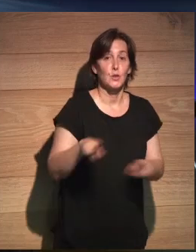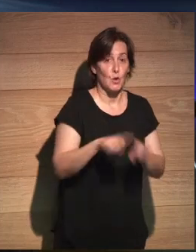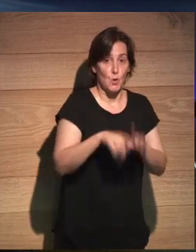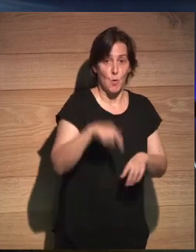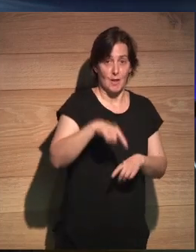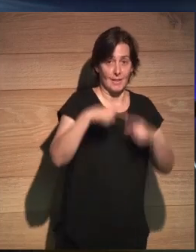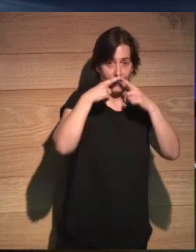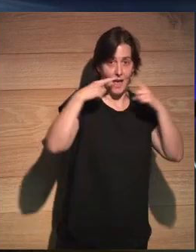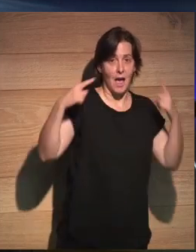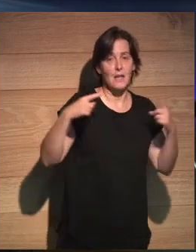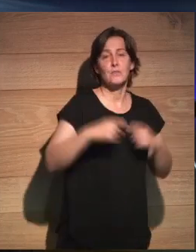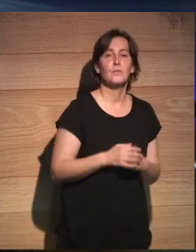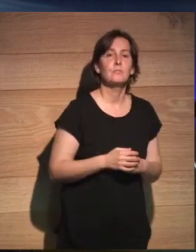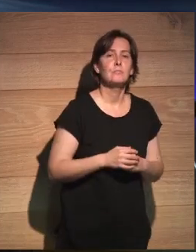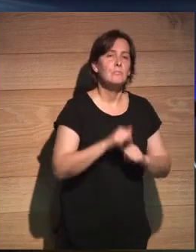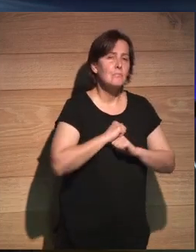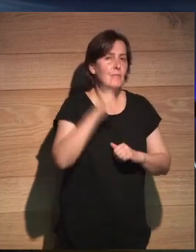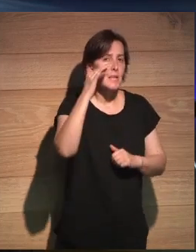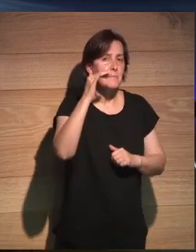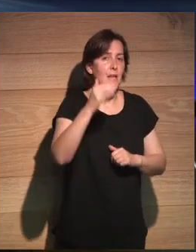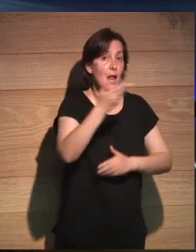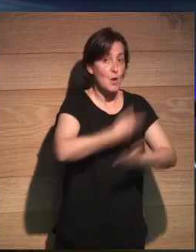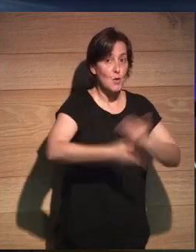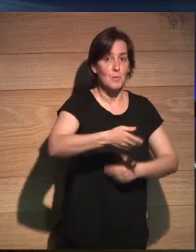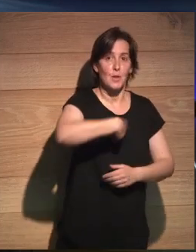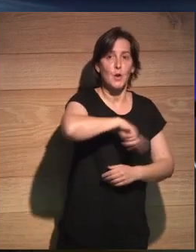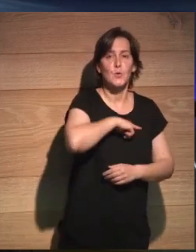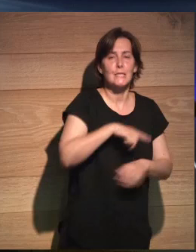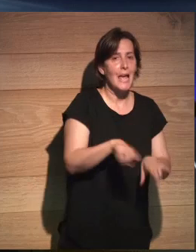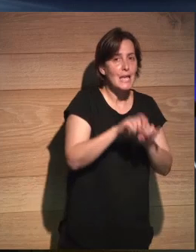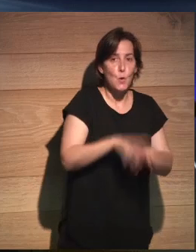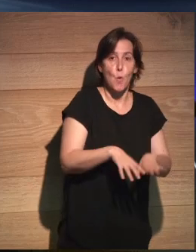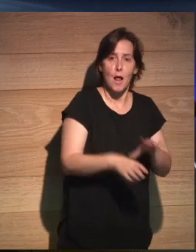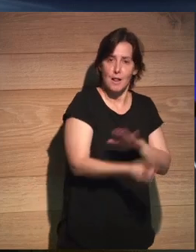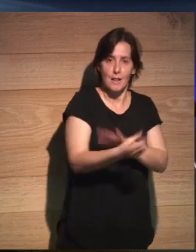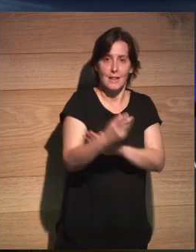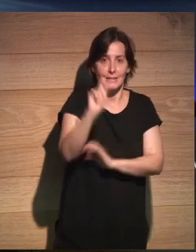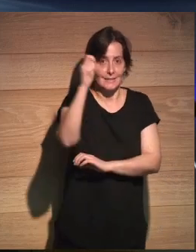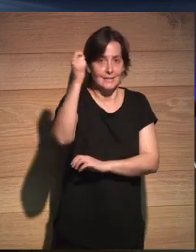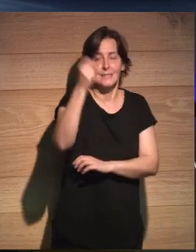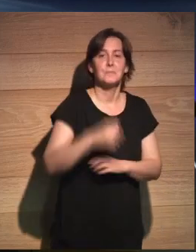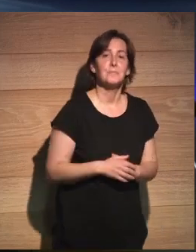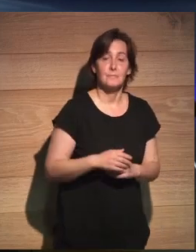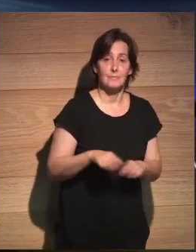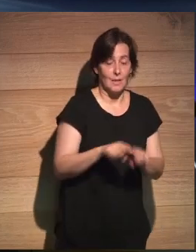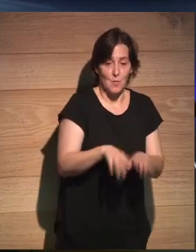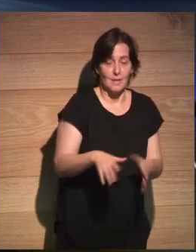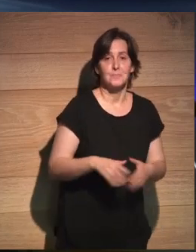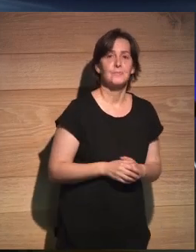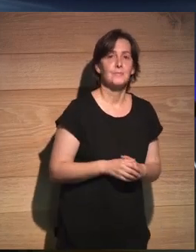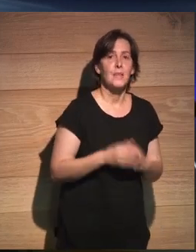año y también esperar que nuestra colaboración siga siendo igual de fructífera que ha sido hasta ahora. Así que muchísimas